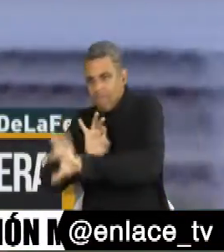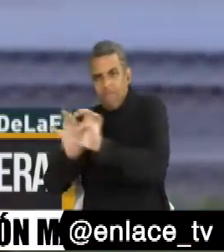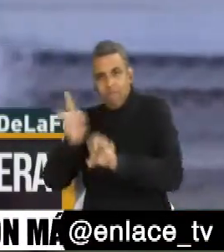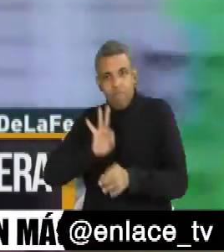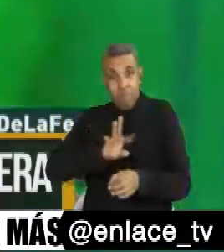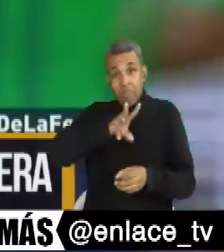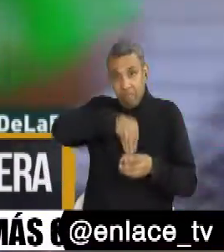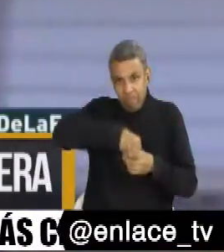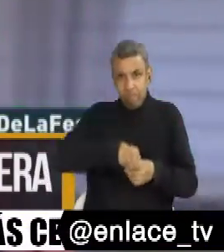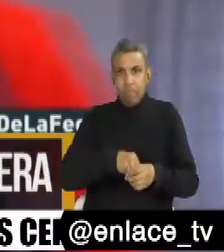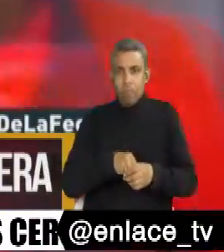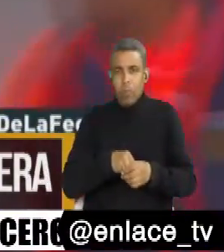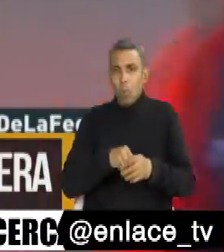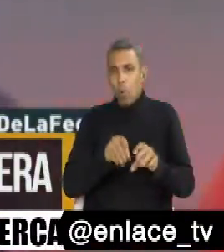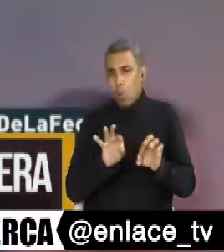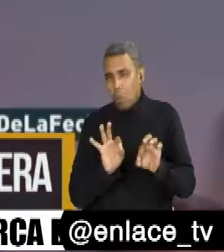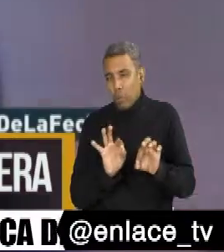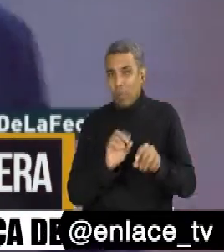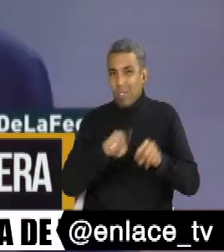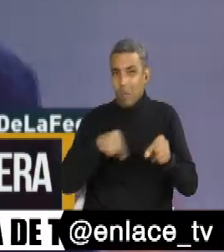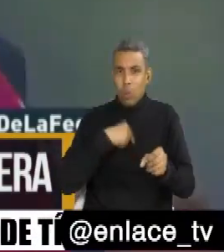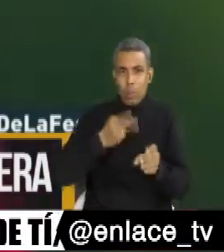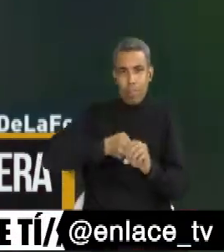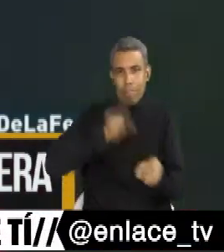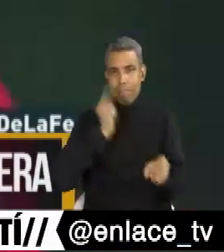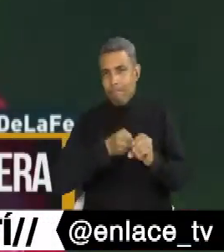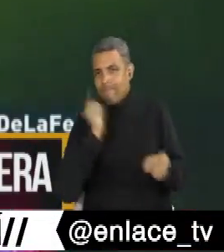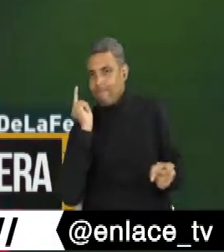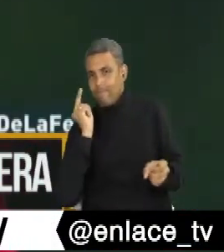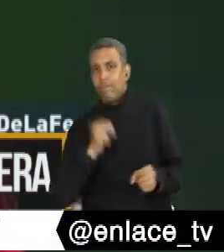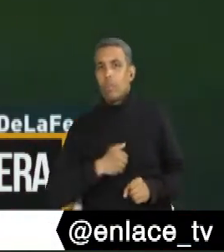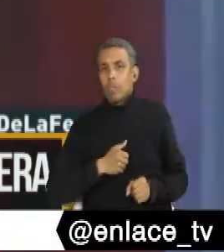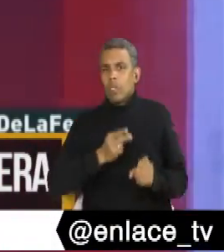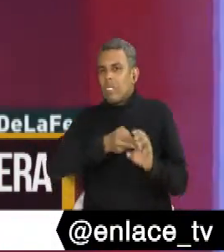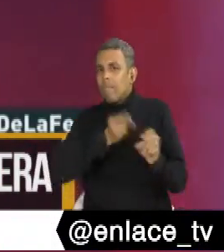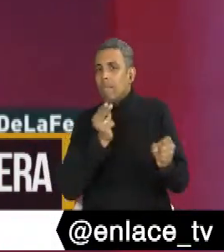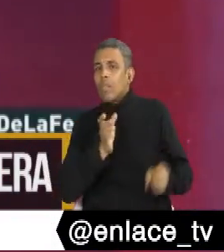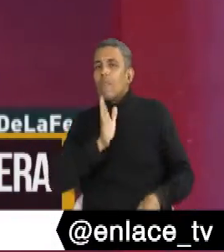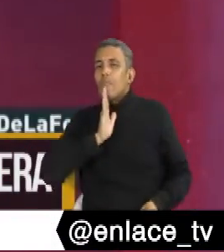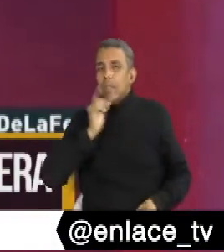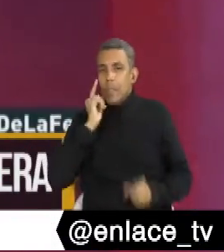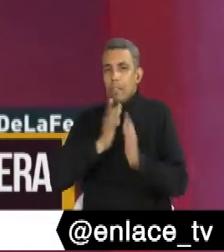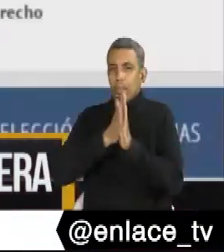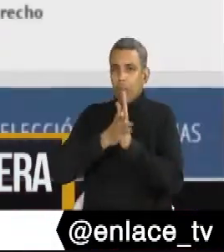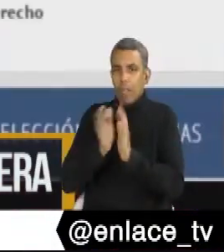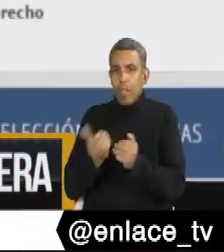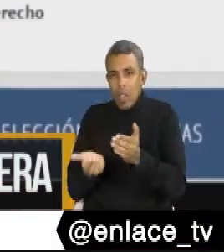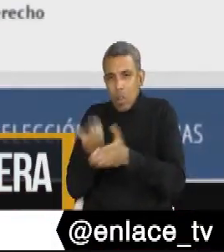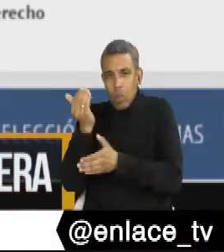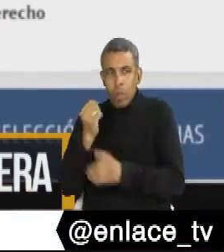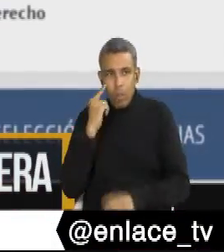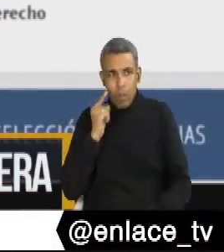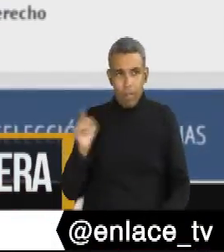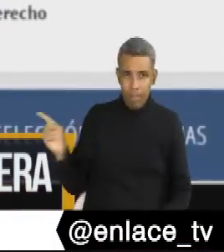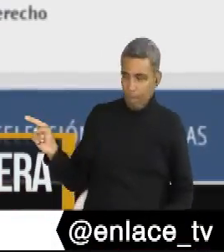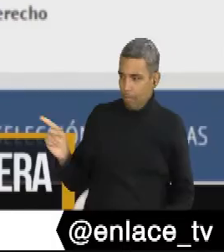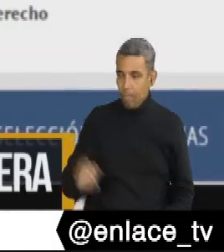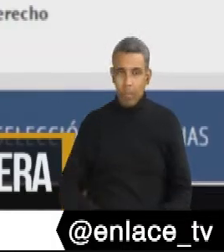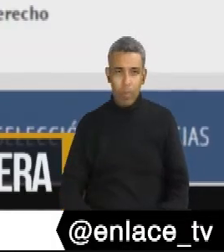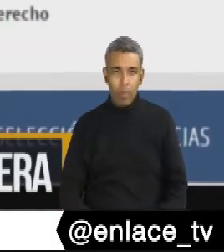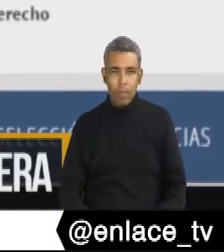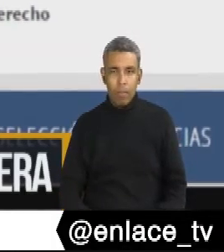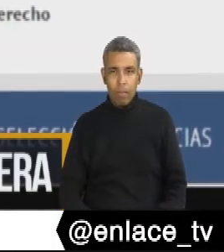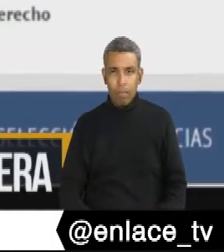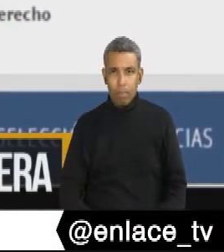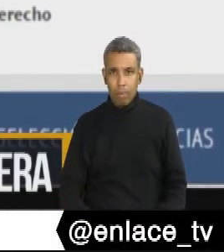jugadores que también dejarán el club para unirse a otras escuadras del fútbol de nuestro país. Los nuevos jugadores del club son Manuel Palacios, atacante